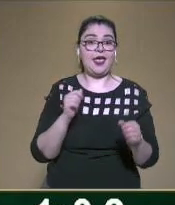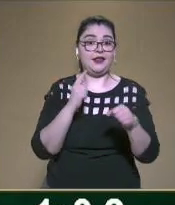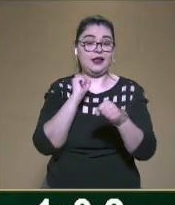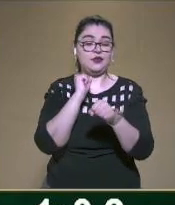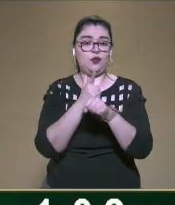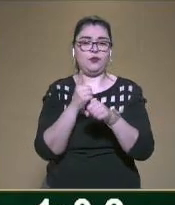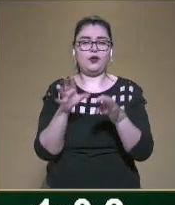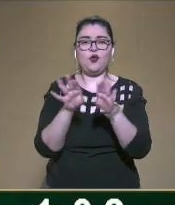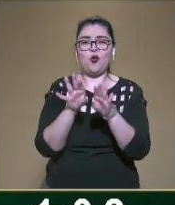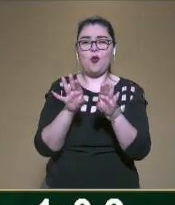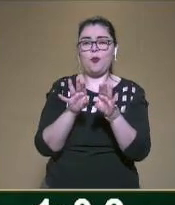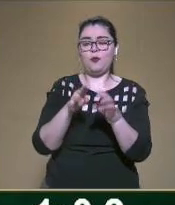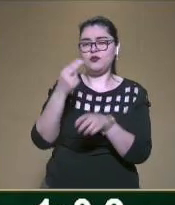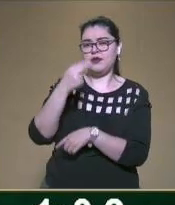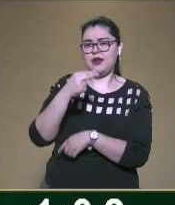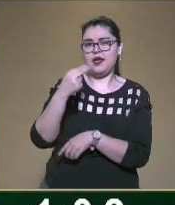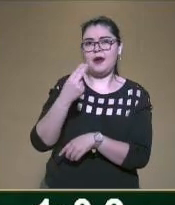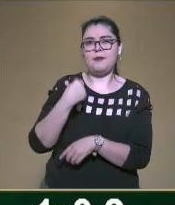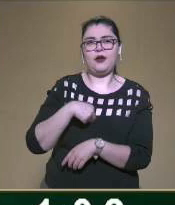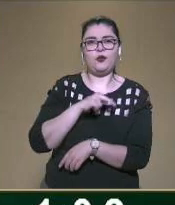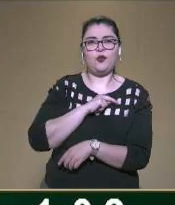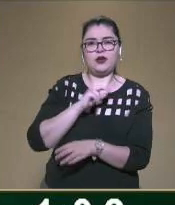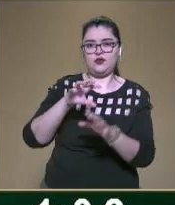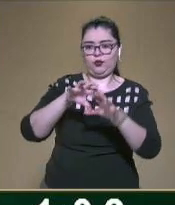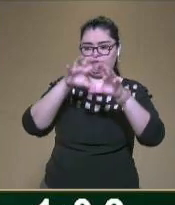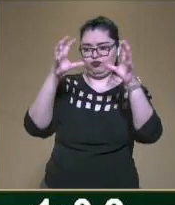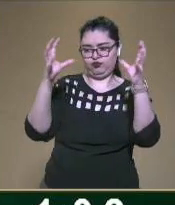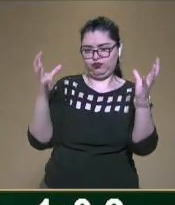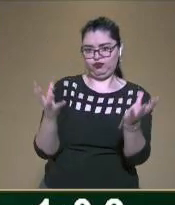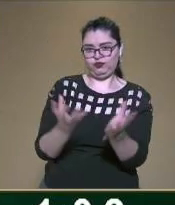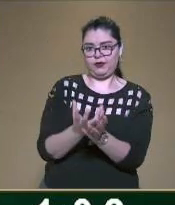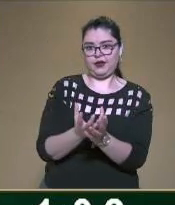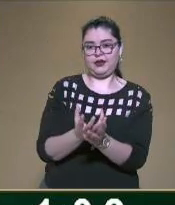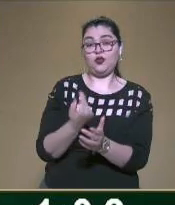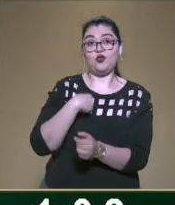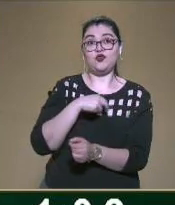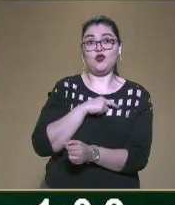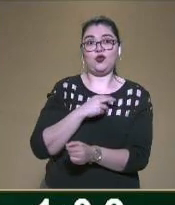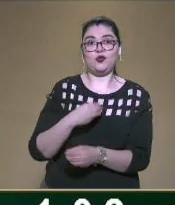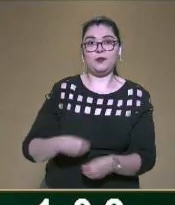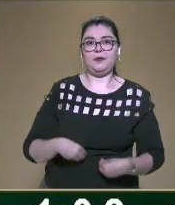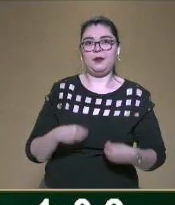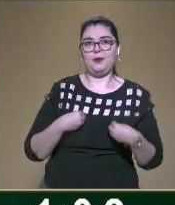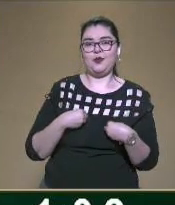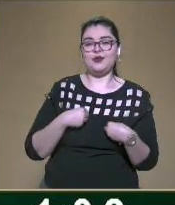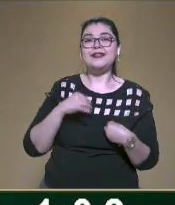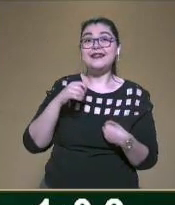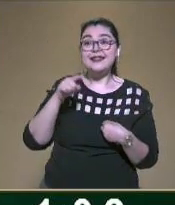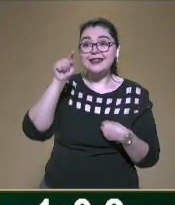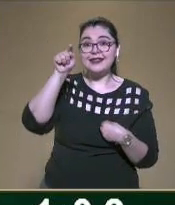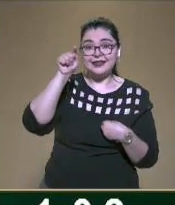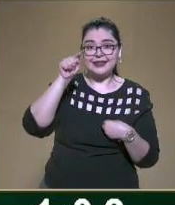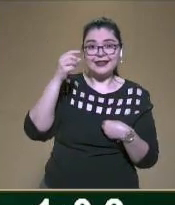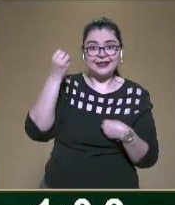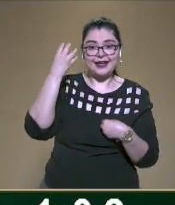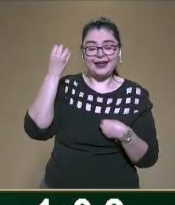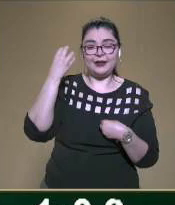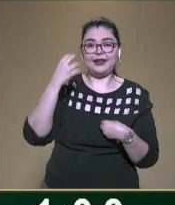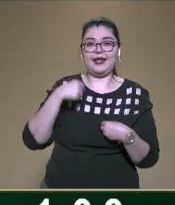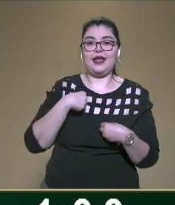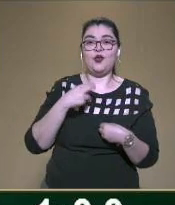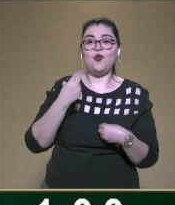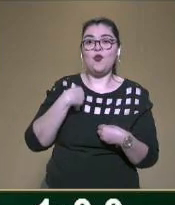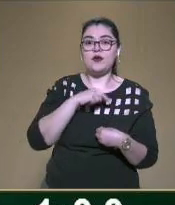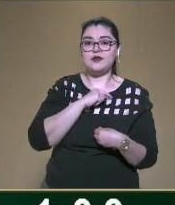llama nuestro planeta? El planeta Tierra. Tierra. Aquí está la representación de este